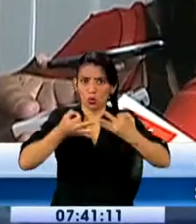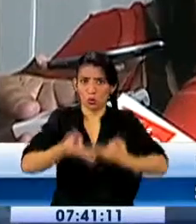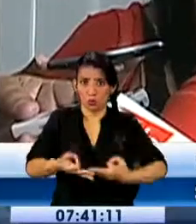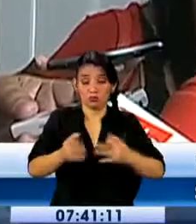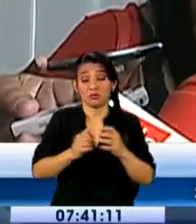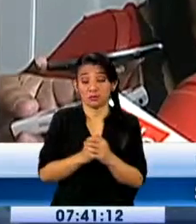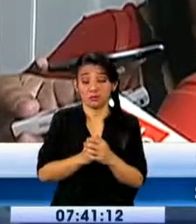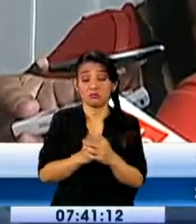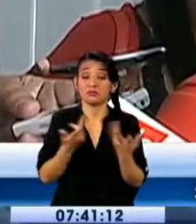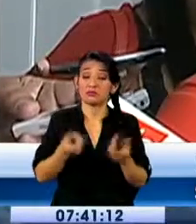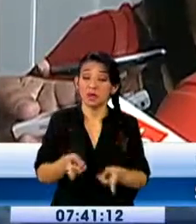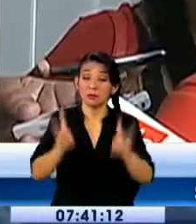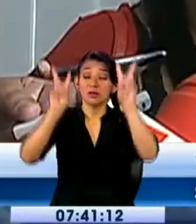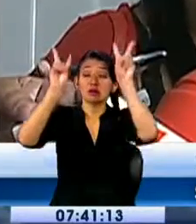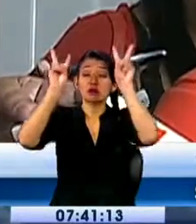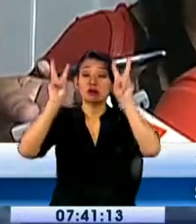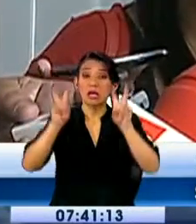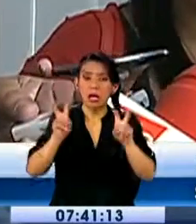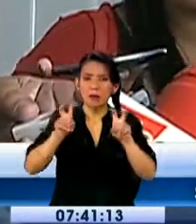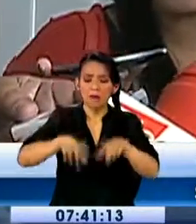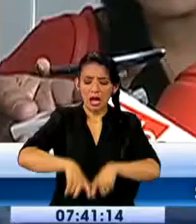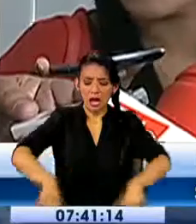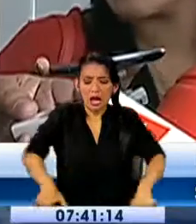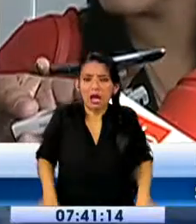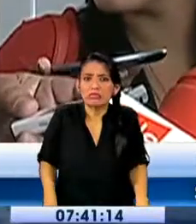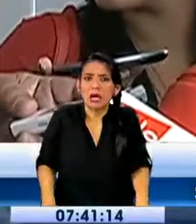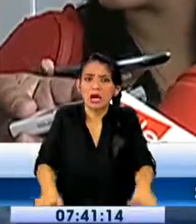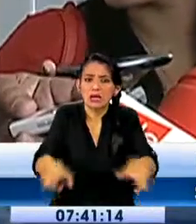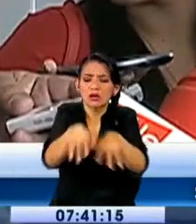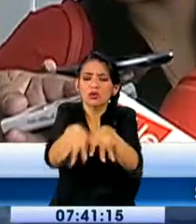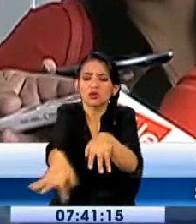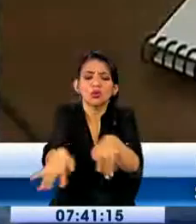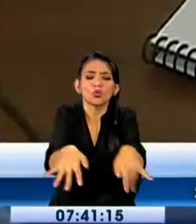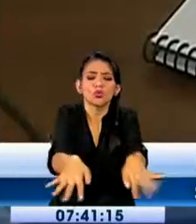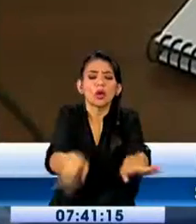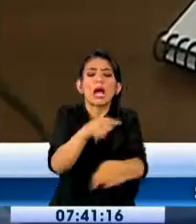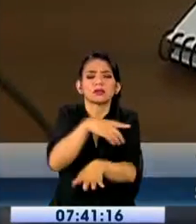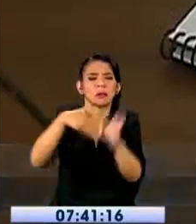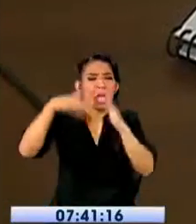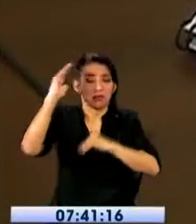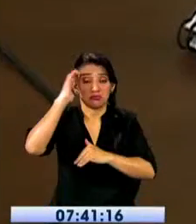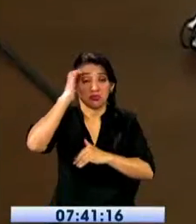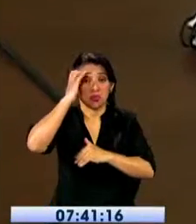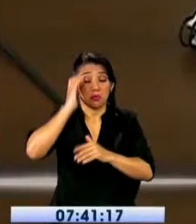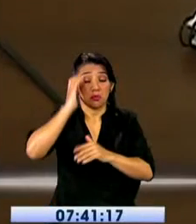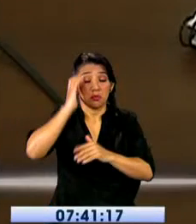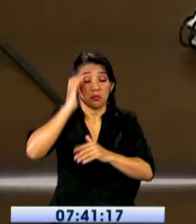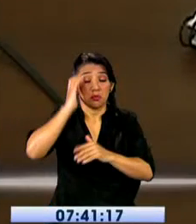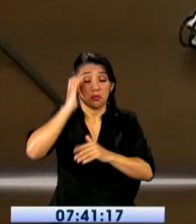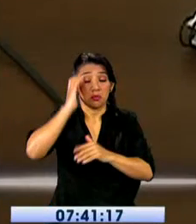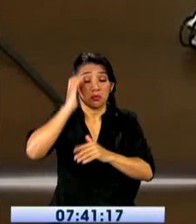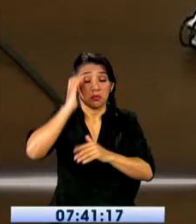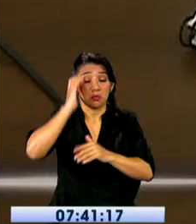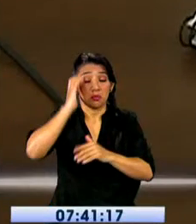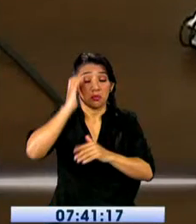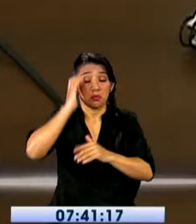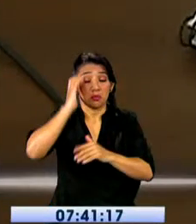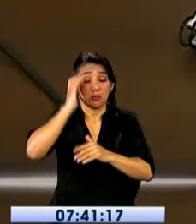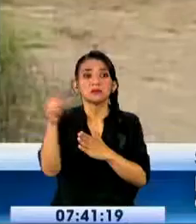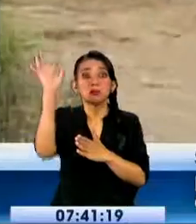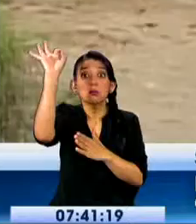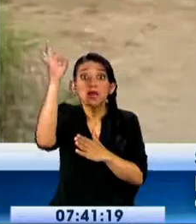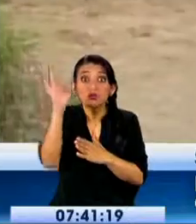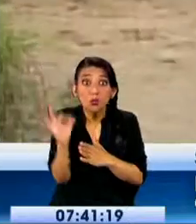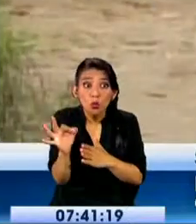Nos preocupa mucho el tema de alcantarillado y drenajes urbanos, sobre todo. Sin embargo, Cornejo no precisó cuál será el